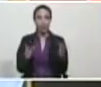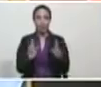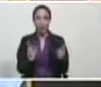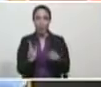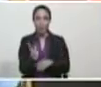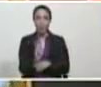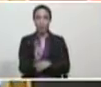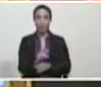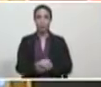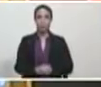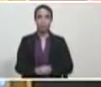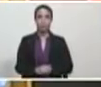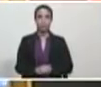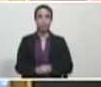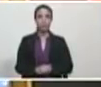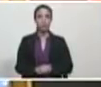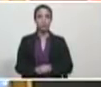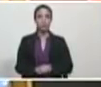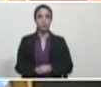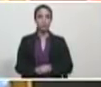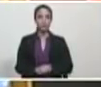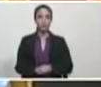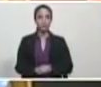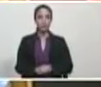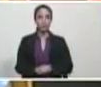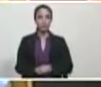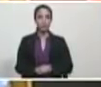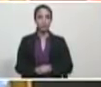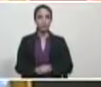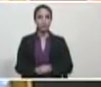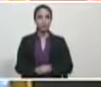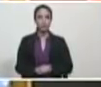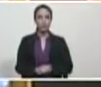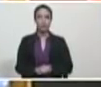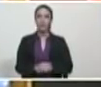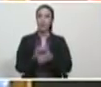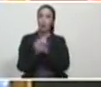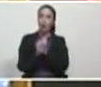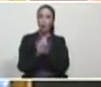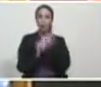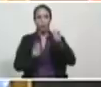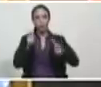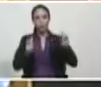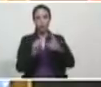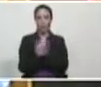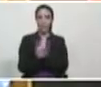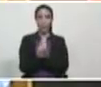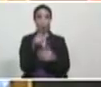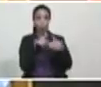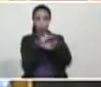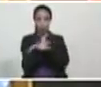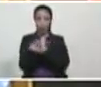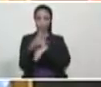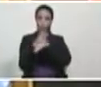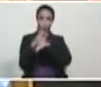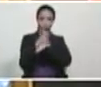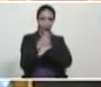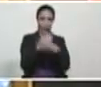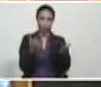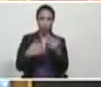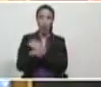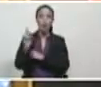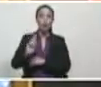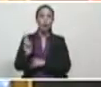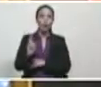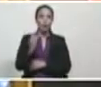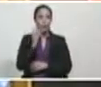Eso hay que instalarlo. Compañeros gobernadores, gobernadoras, ustedes están en las regiones. Compañero Rodolfo Marcos